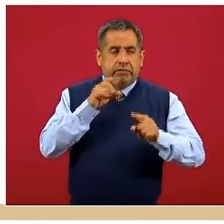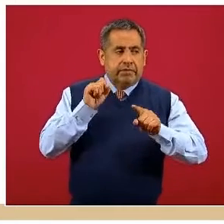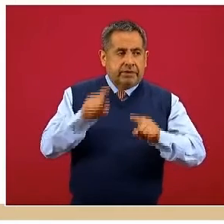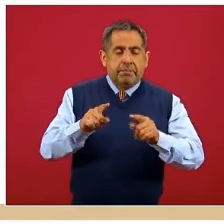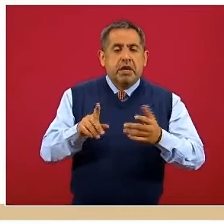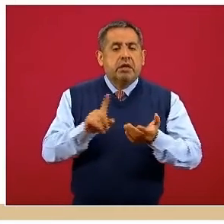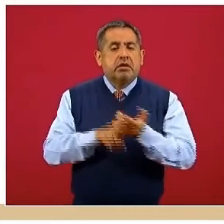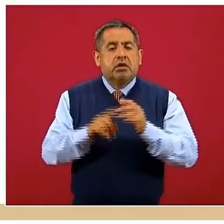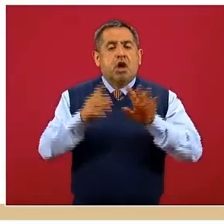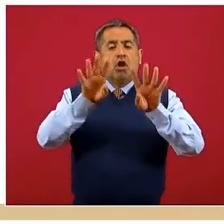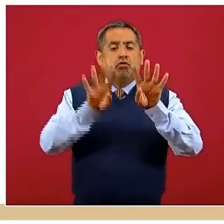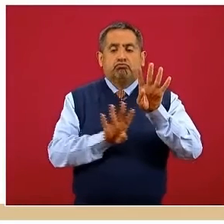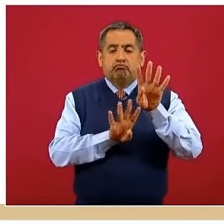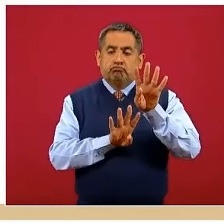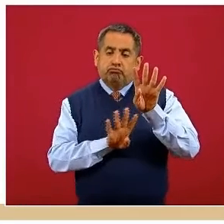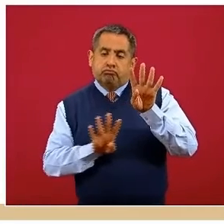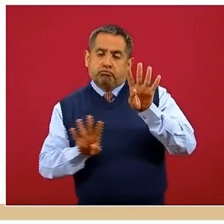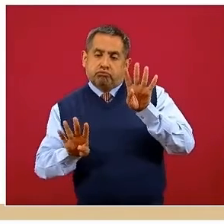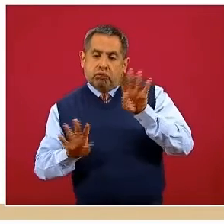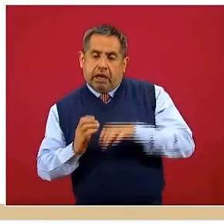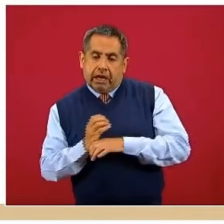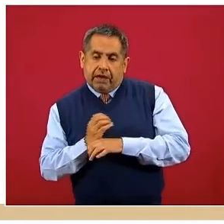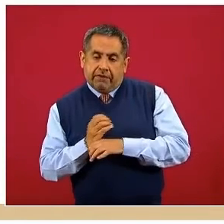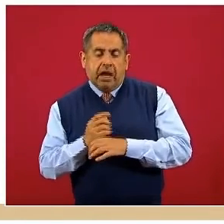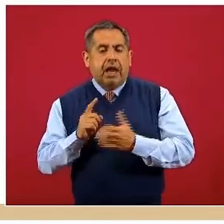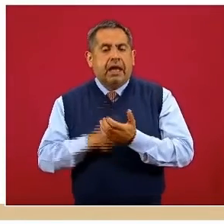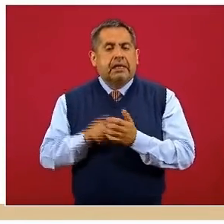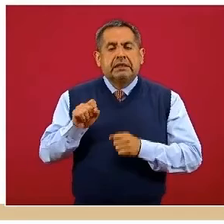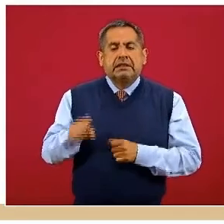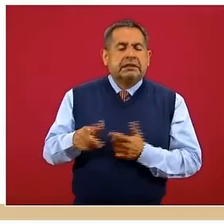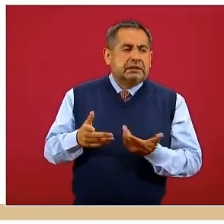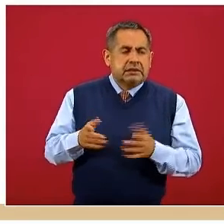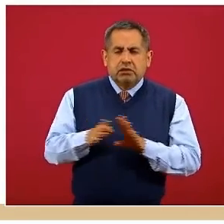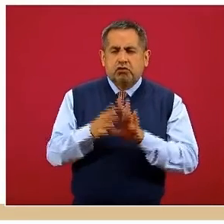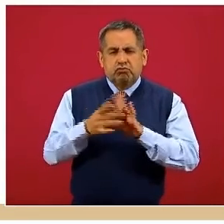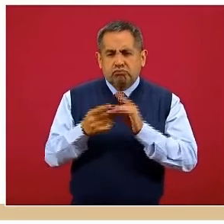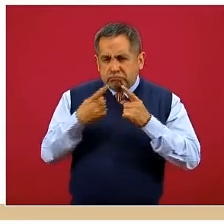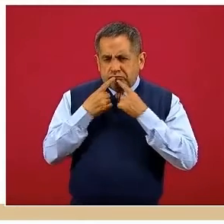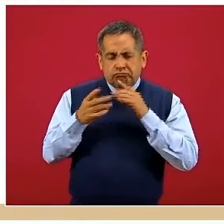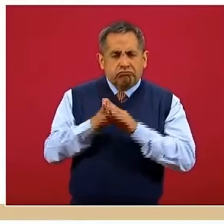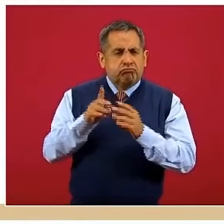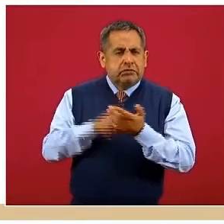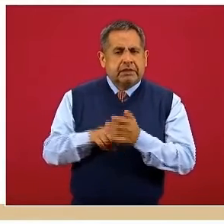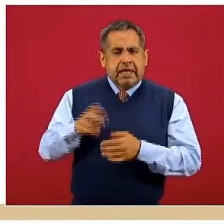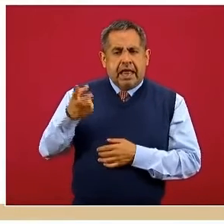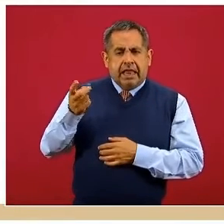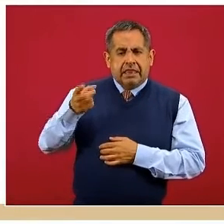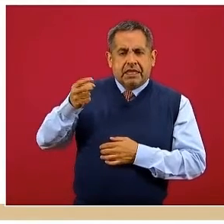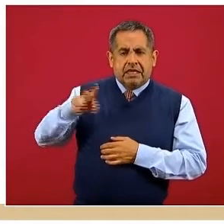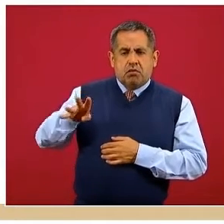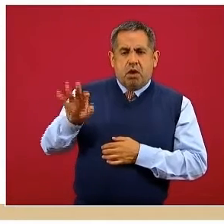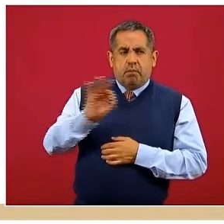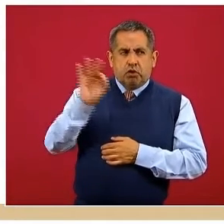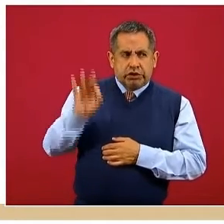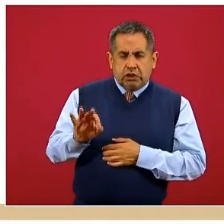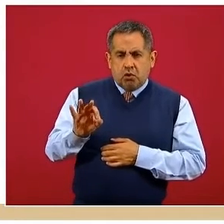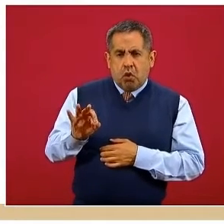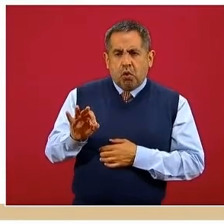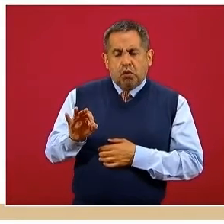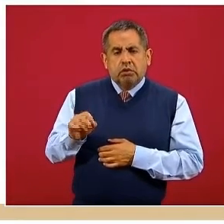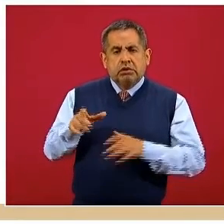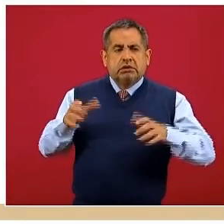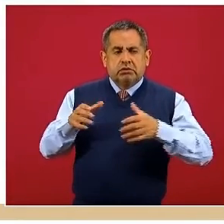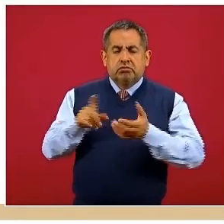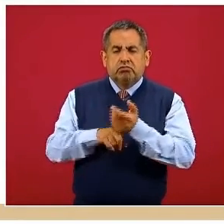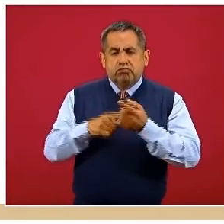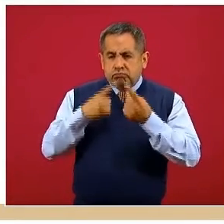las barras de color café claro, que están en la parte interior, están aquellas 39% de todo este grupo que